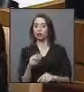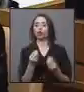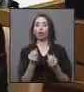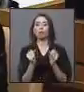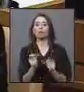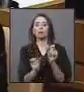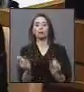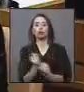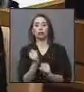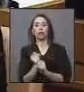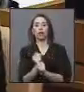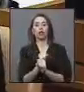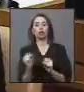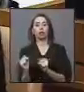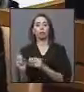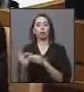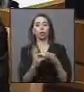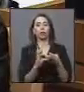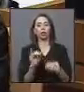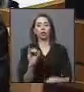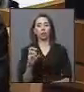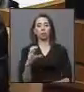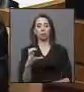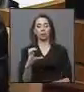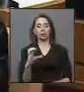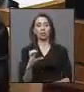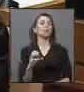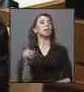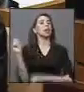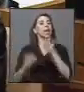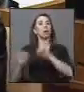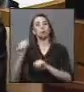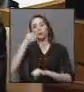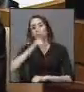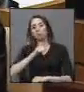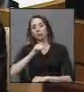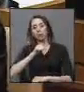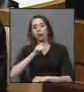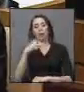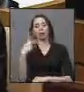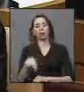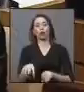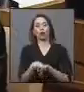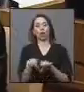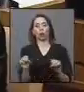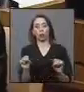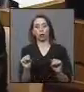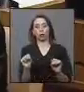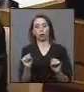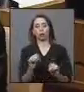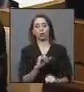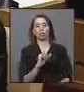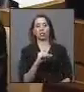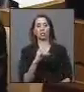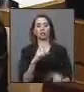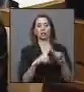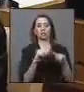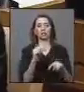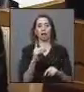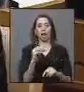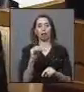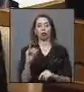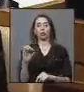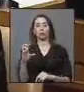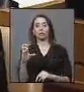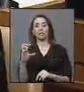que los trabajadores no puedan tener el IPC a lo menos. Y en el sector privado no estuvimos de acuerdo en que estuvieran indexados el IPC en